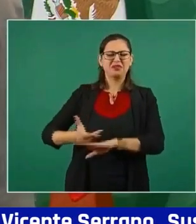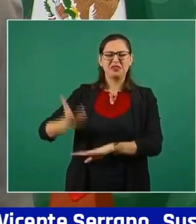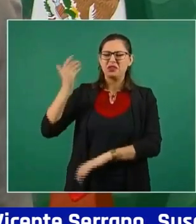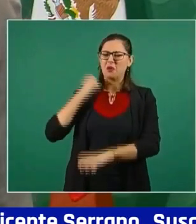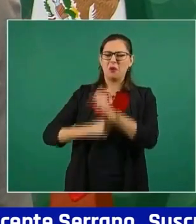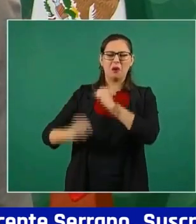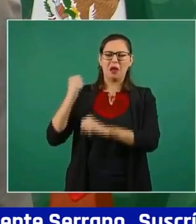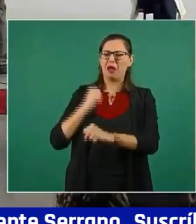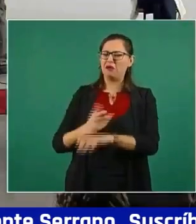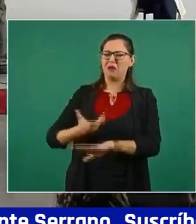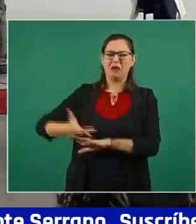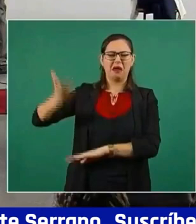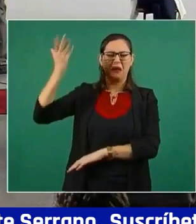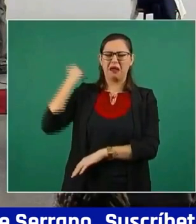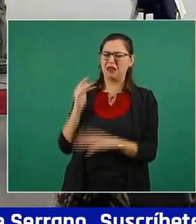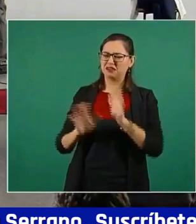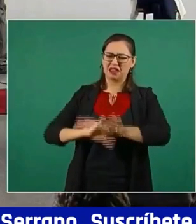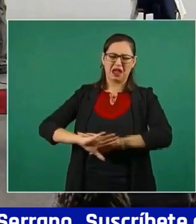No habían